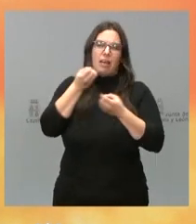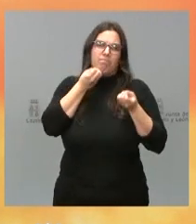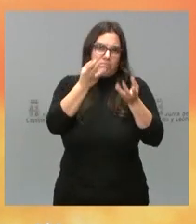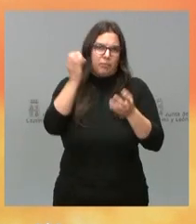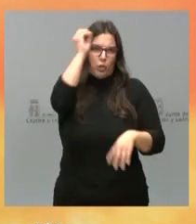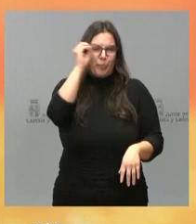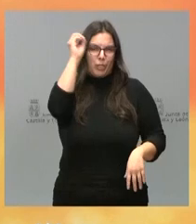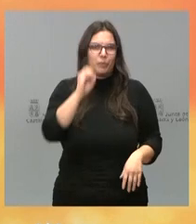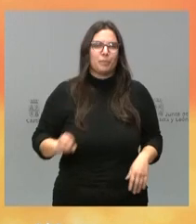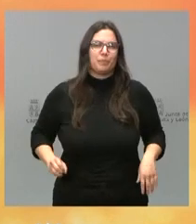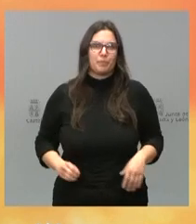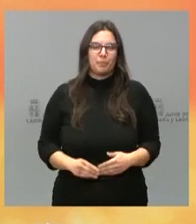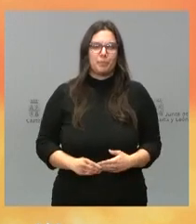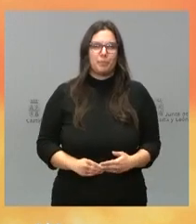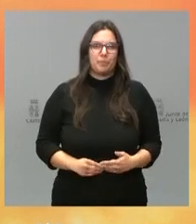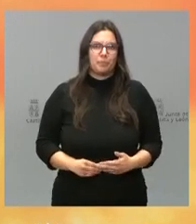valoración